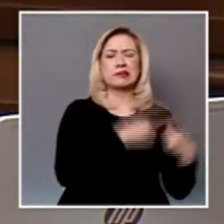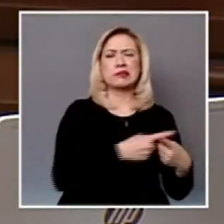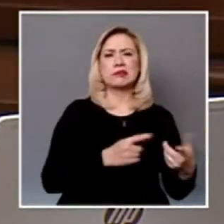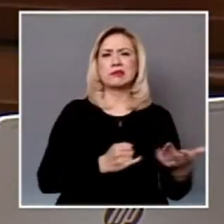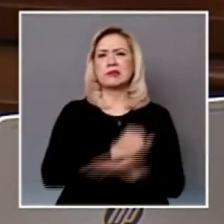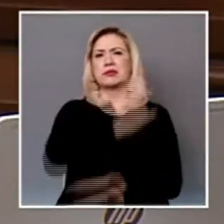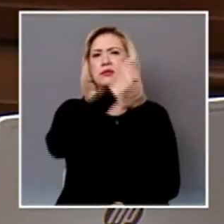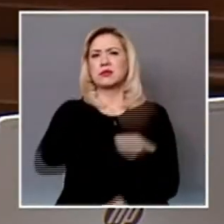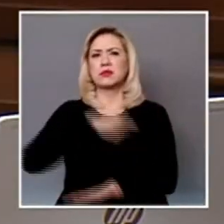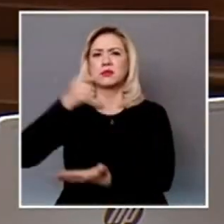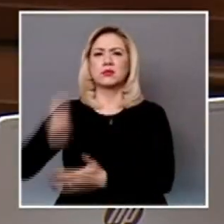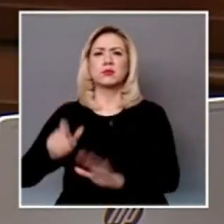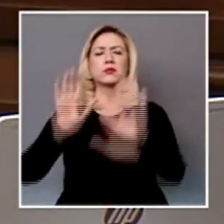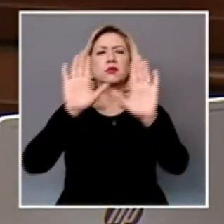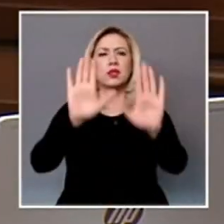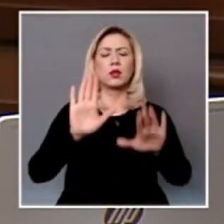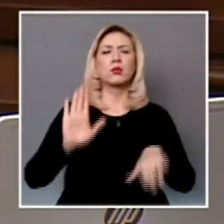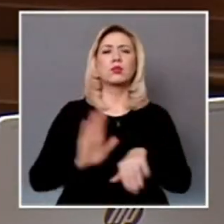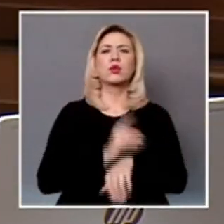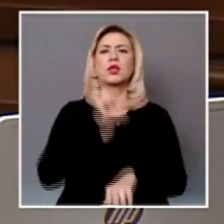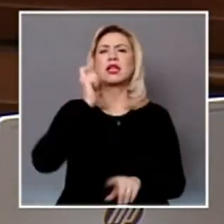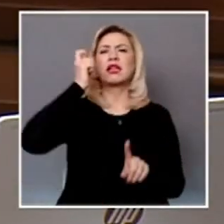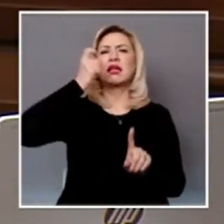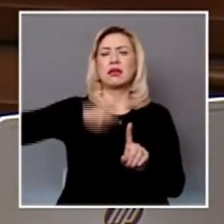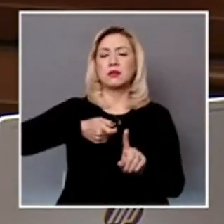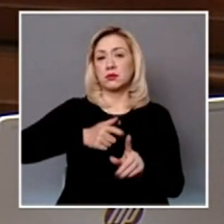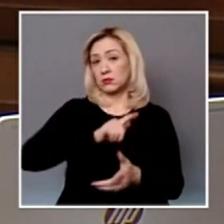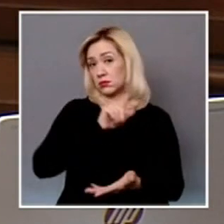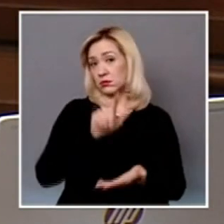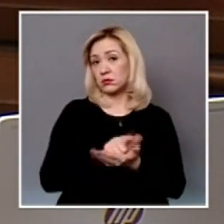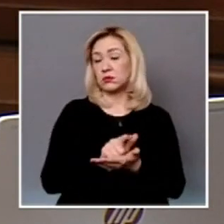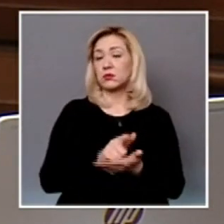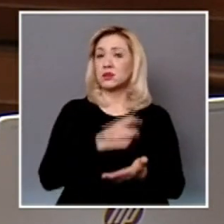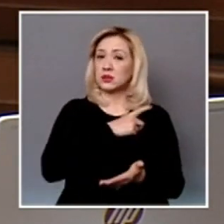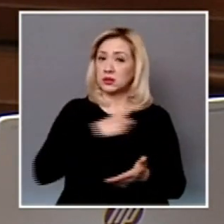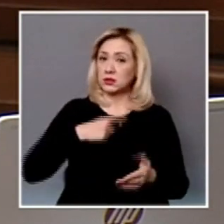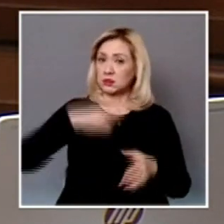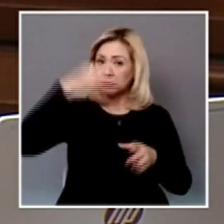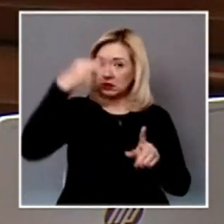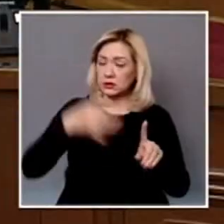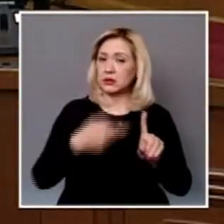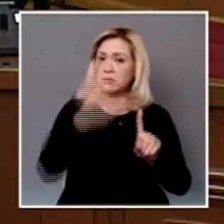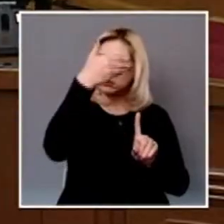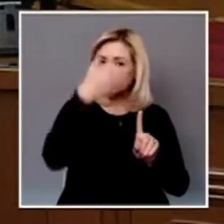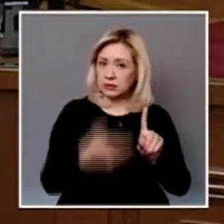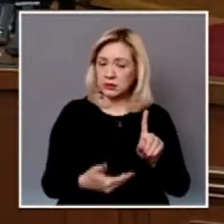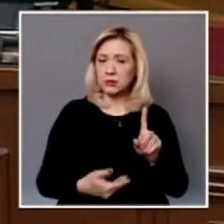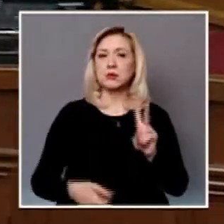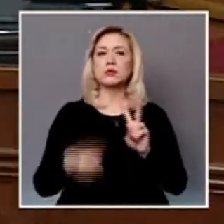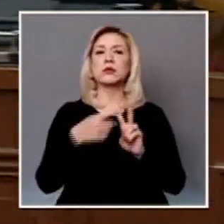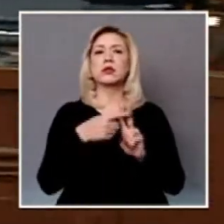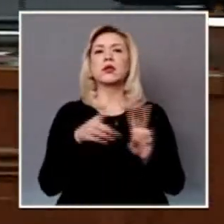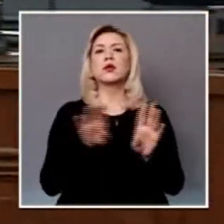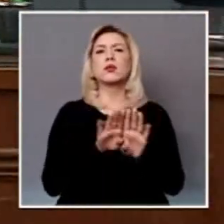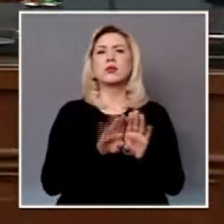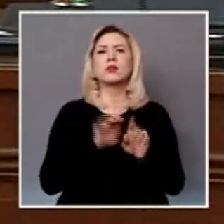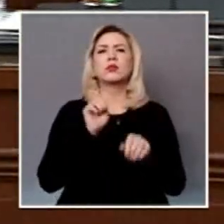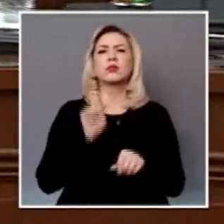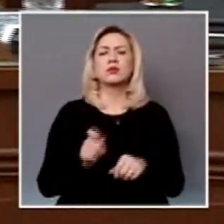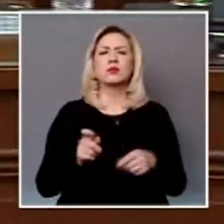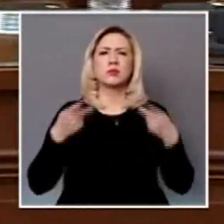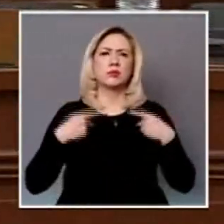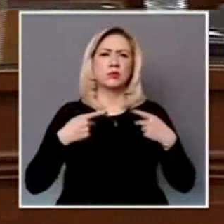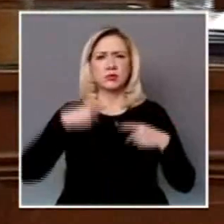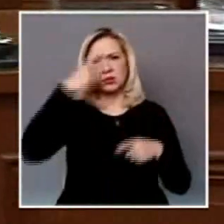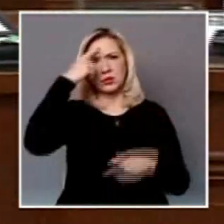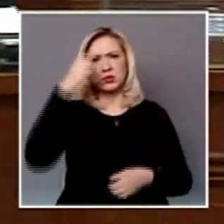la apariencia del buen derecho, la segunda de ellas respecto de la figura de tercero extraño a juicio por